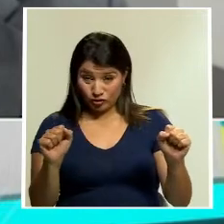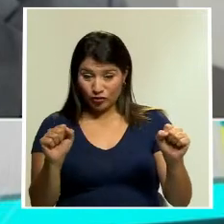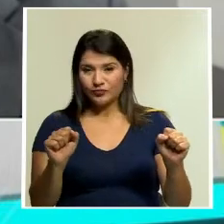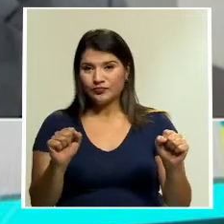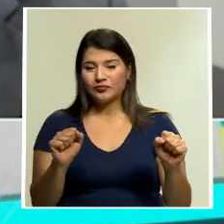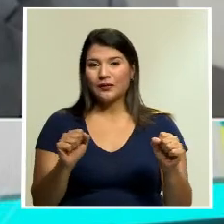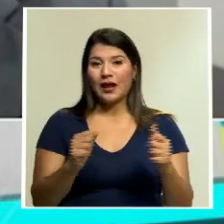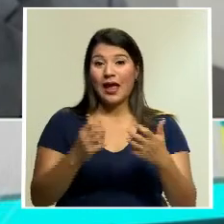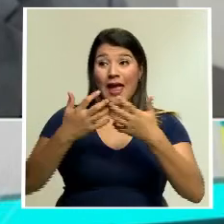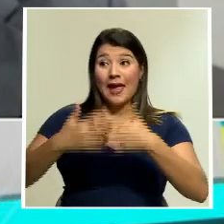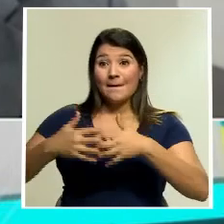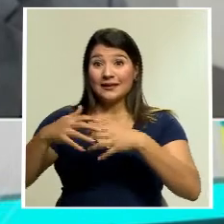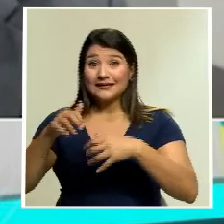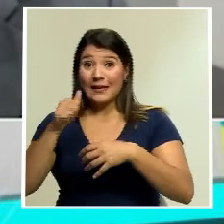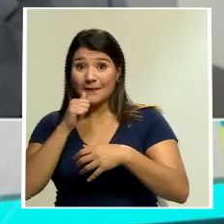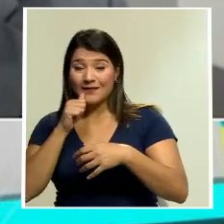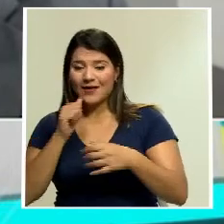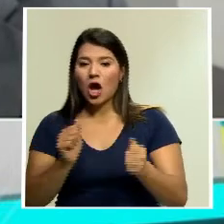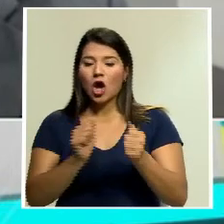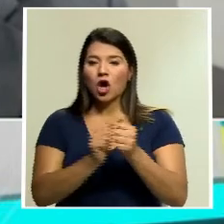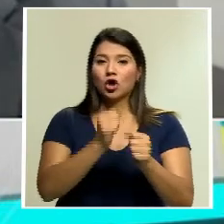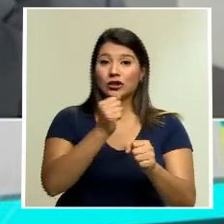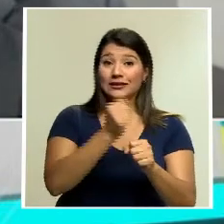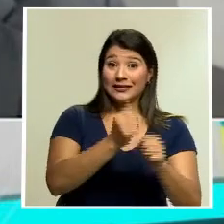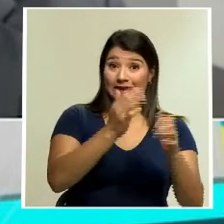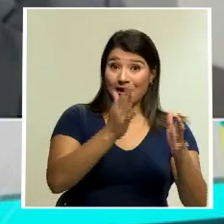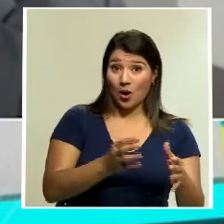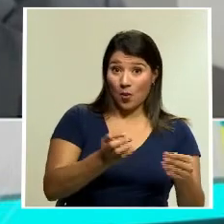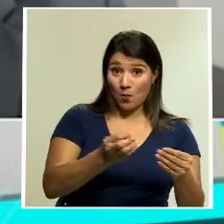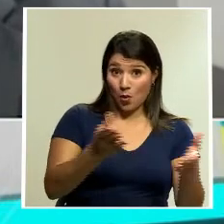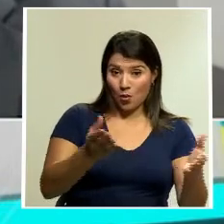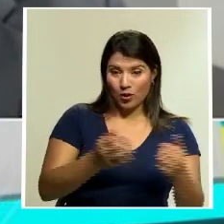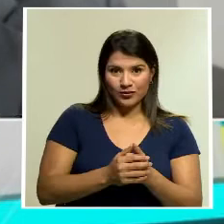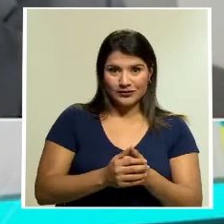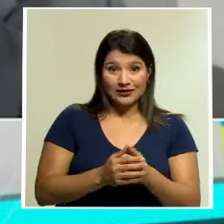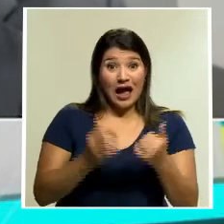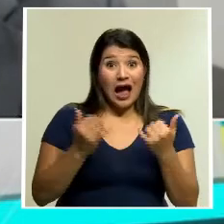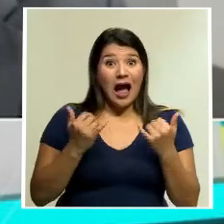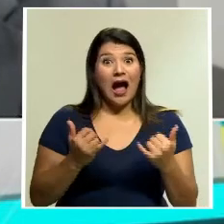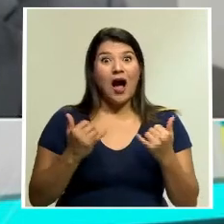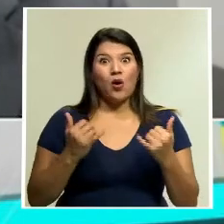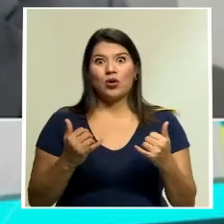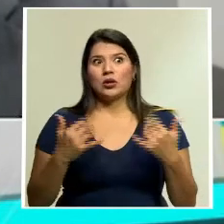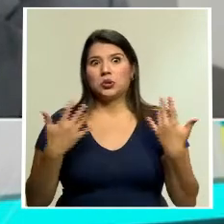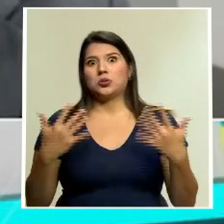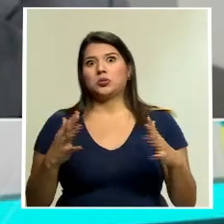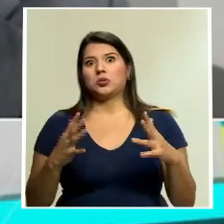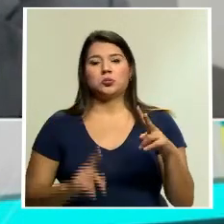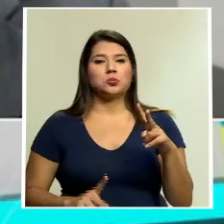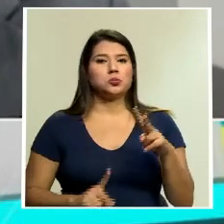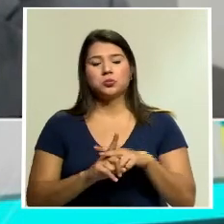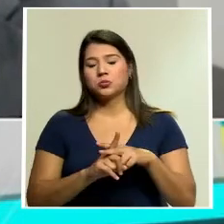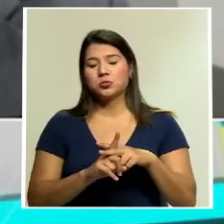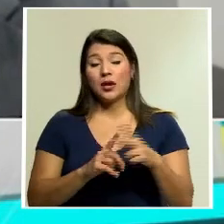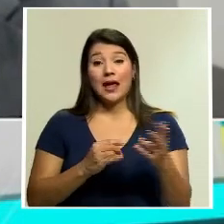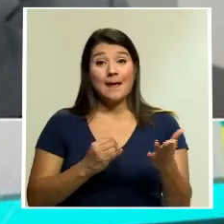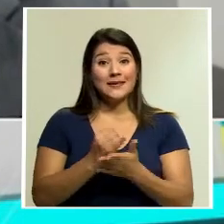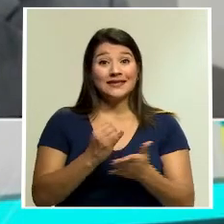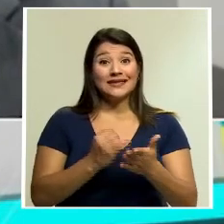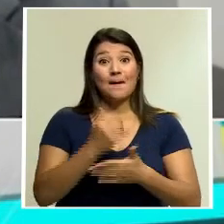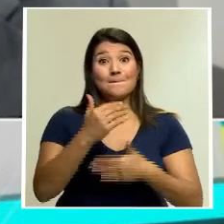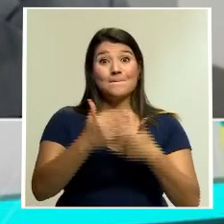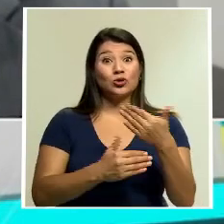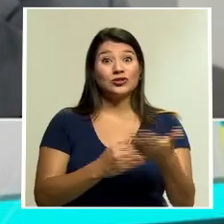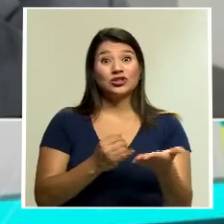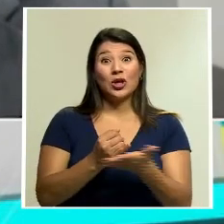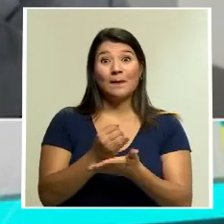del Estado y funcionarios públicos, estamos hoy en medio de un gran caso, de la investigación de un gran caso de